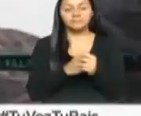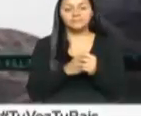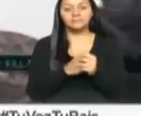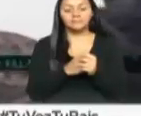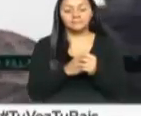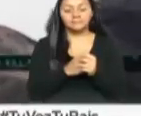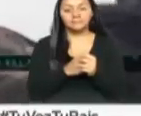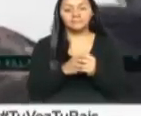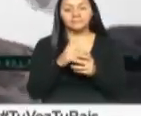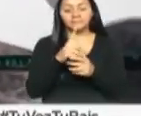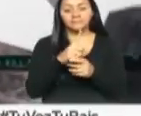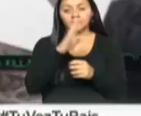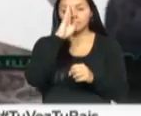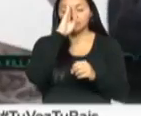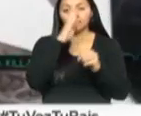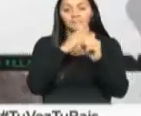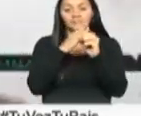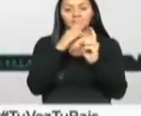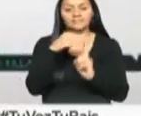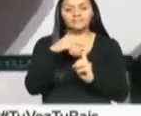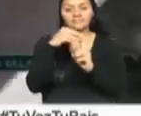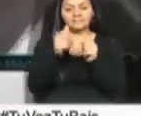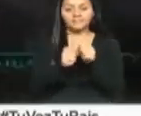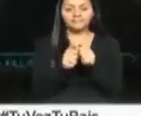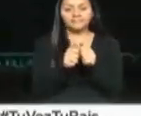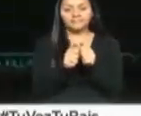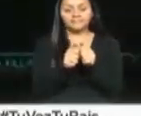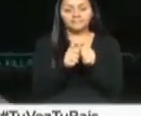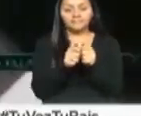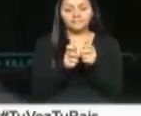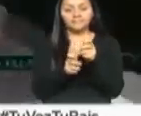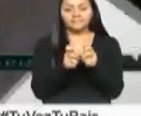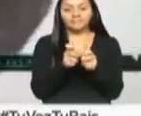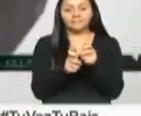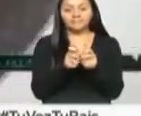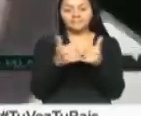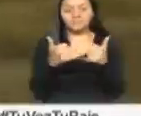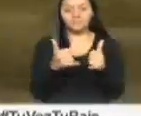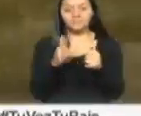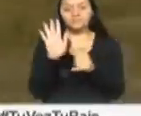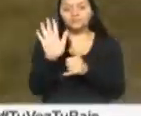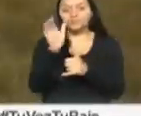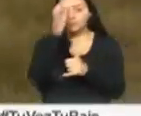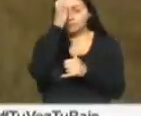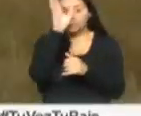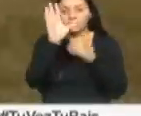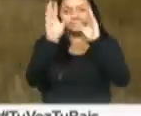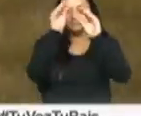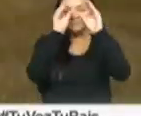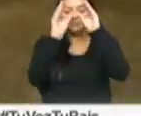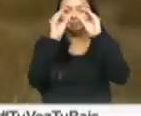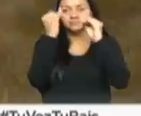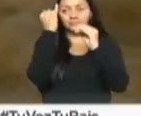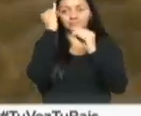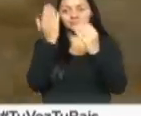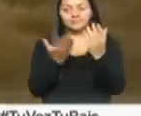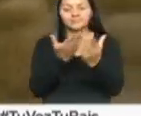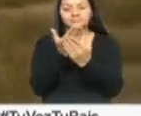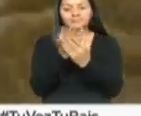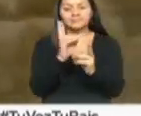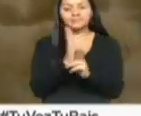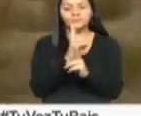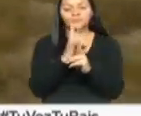Uno de los objetivos principales del videojuego es revalorizar aspectos culturales de la región de una manera innovadora mediante el uso